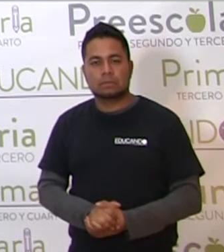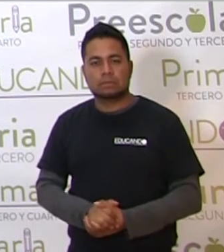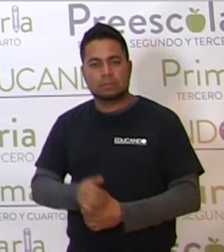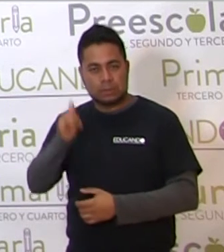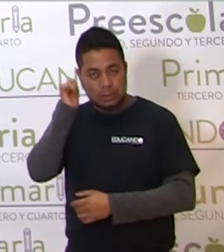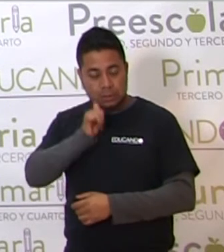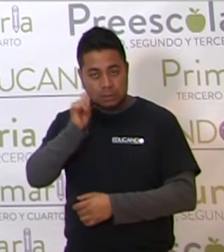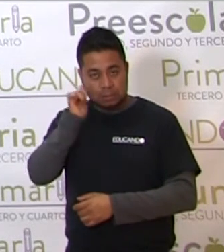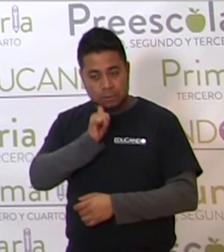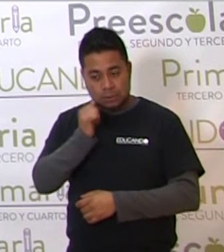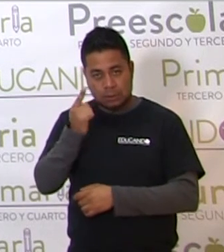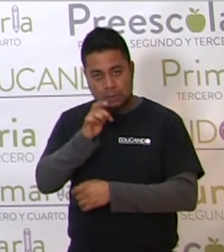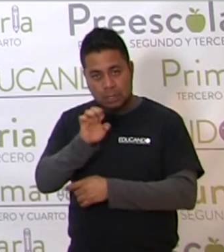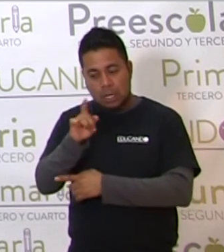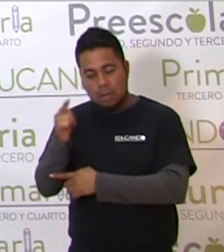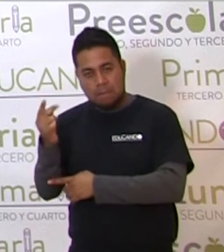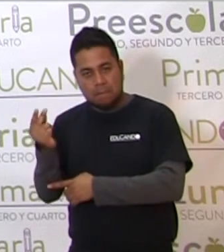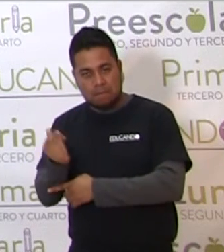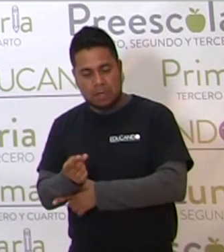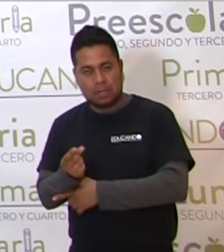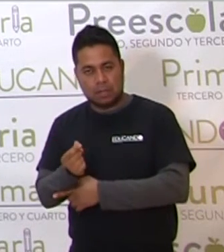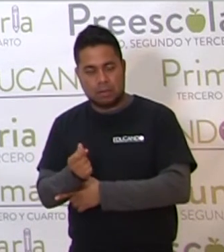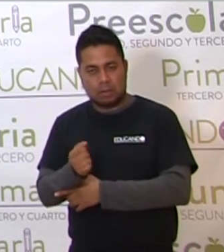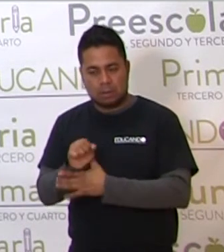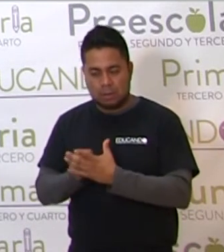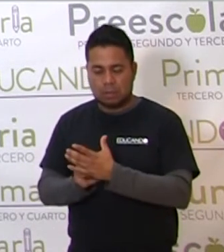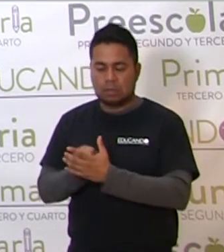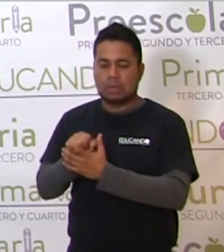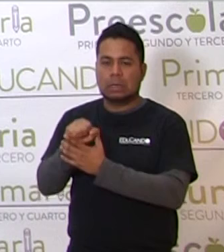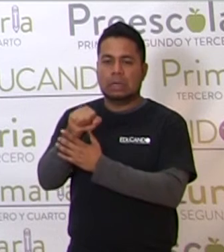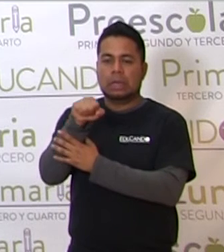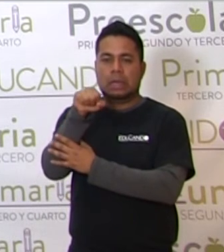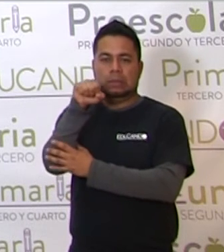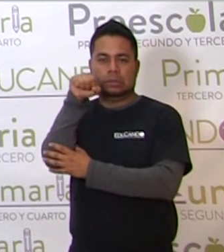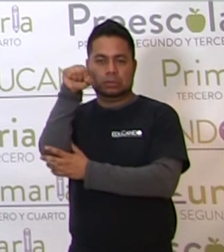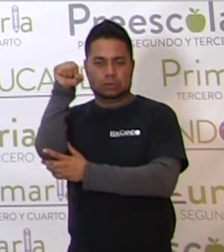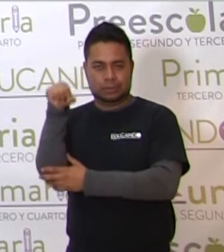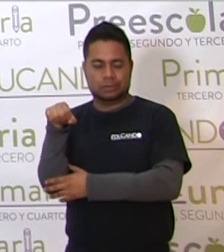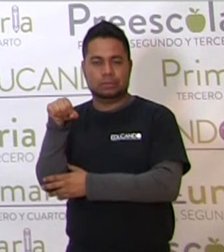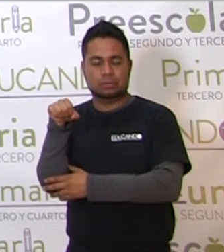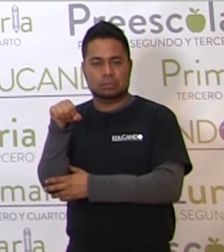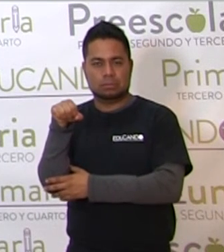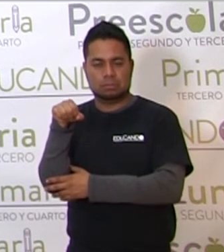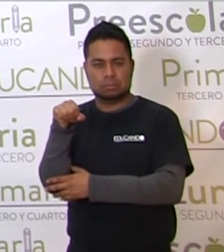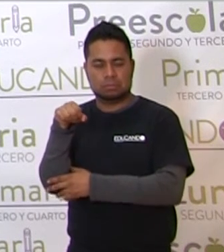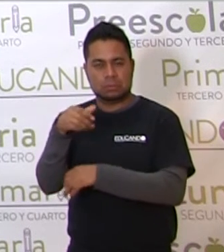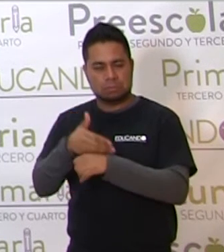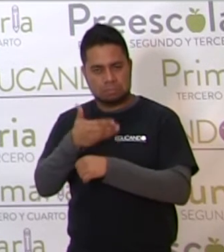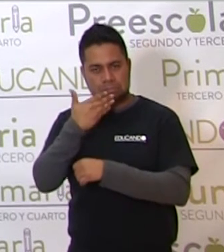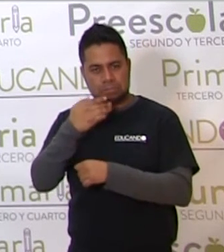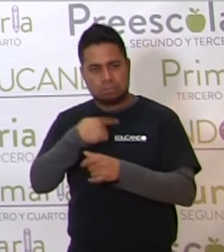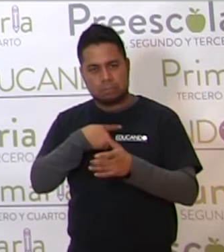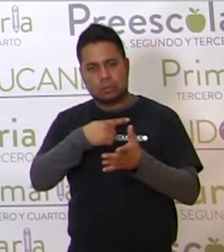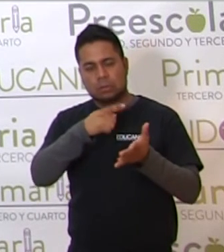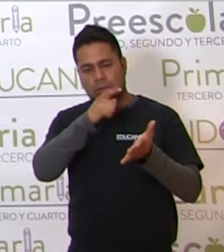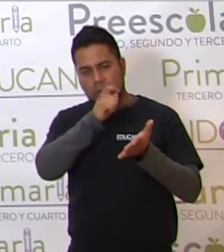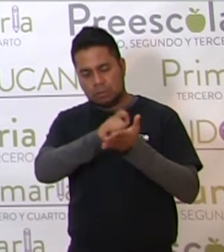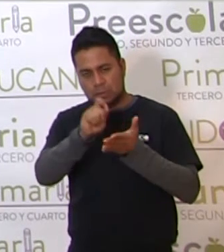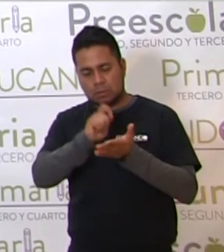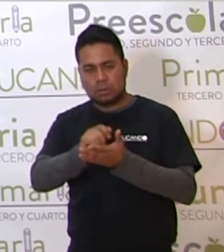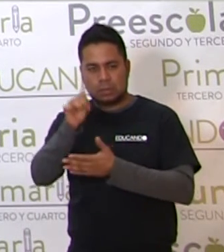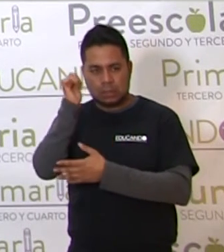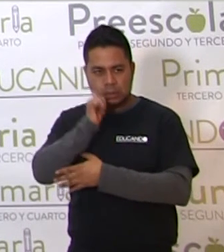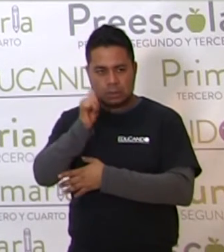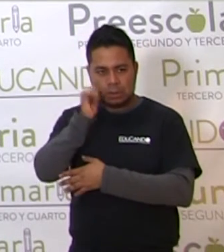el perro alto su cuello estiraba muy bien lo voy a notar siempre